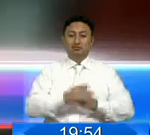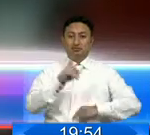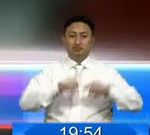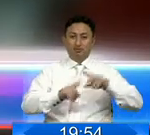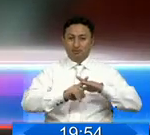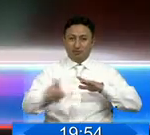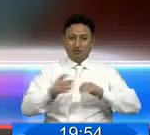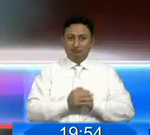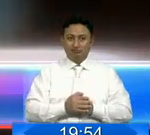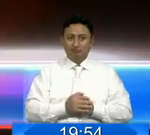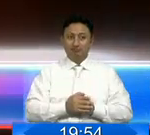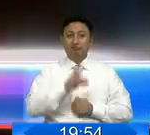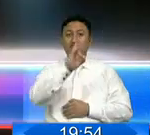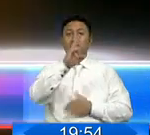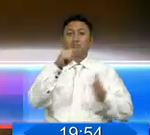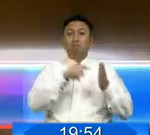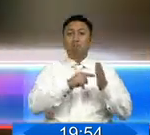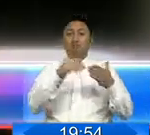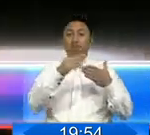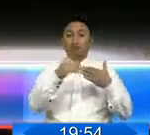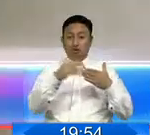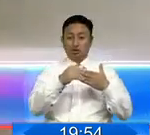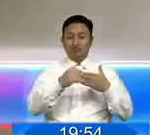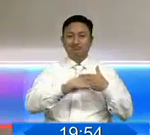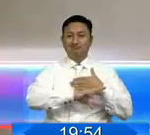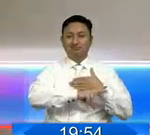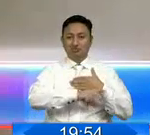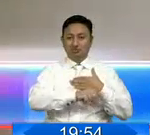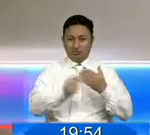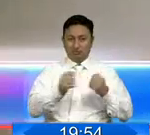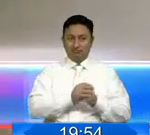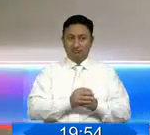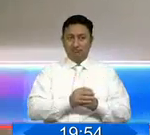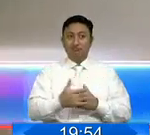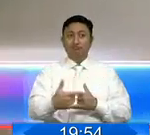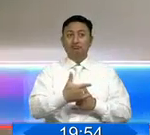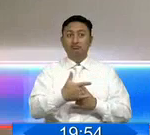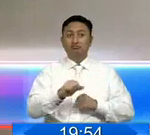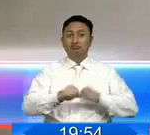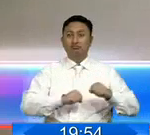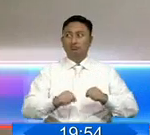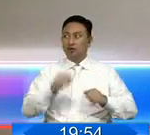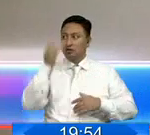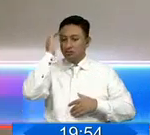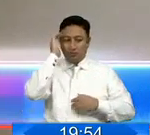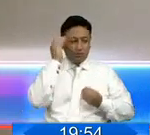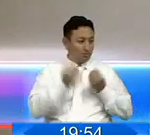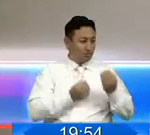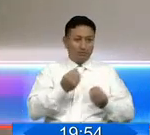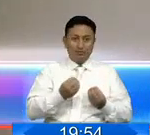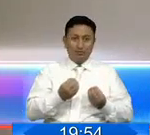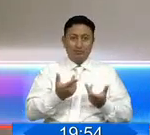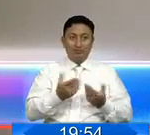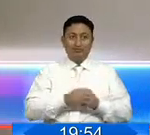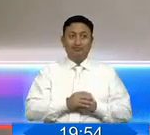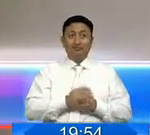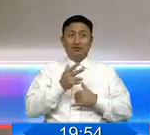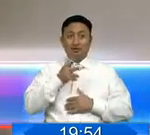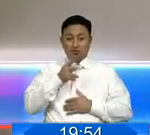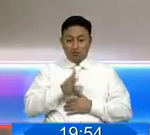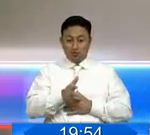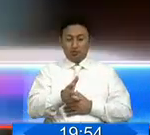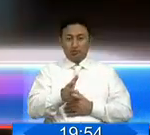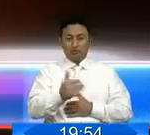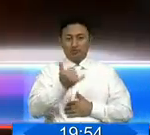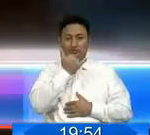fuguen. Cerca de 7.000 dólares se habrían llevado. El operativo puso a los delincuentes en apuros y en esta ocasión el camino que escogieron